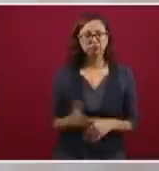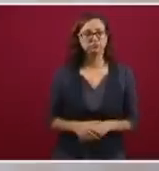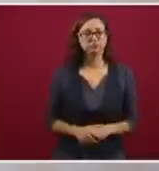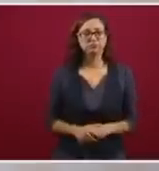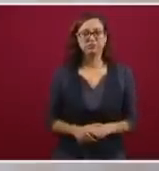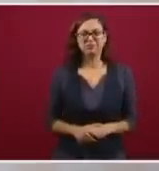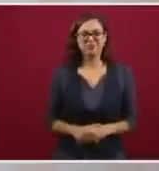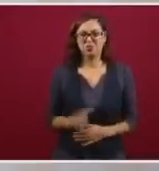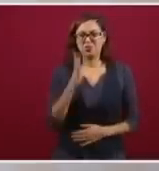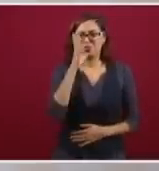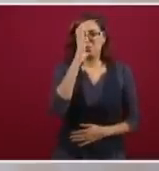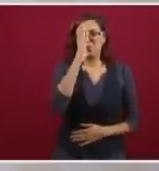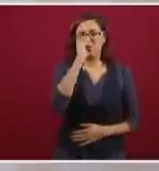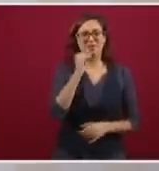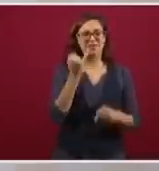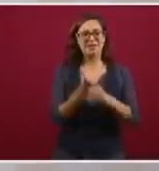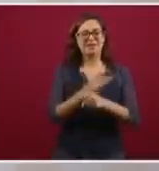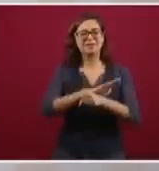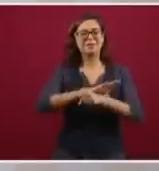esta